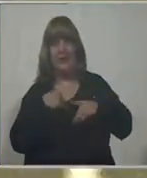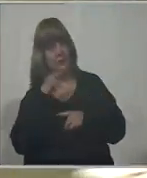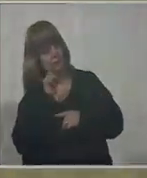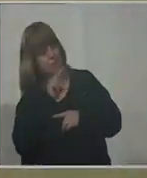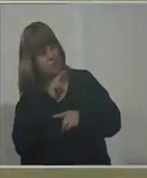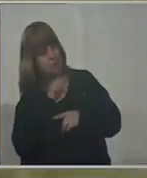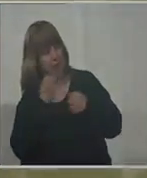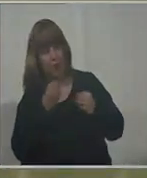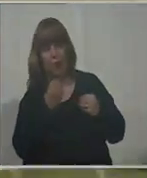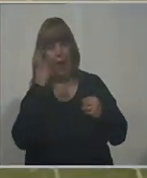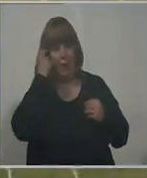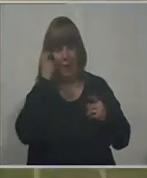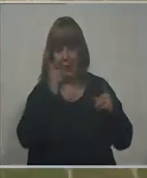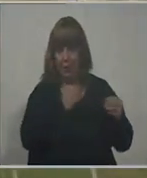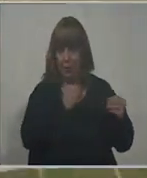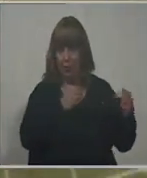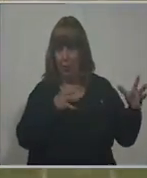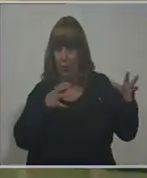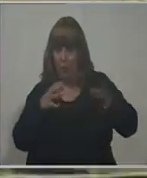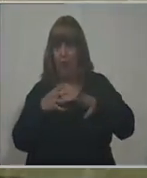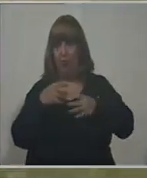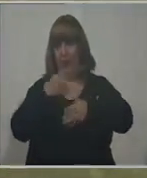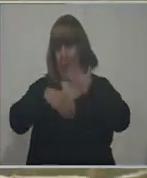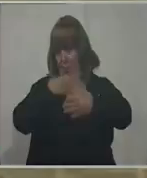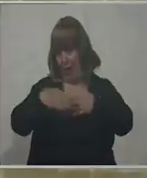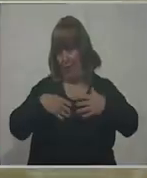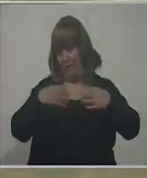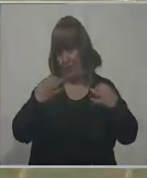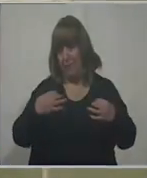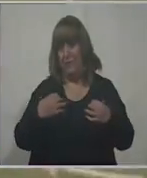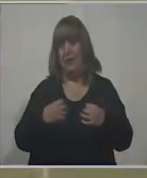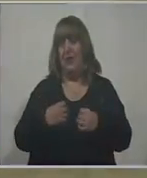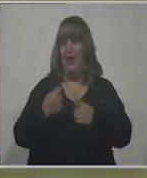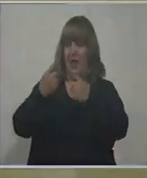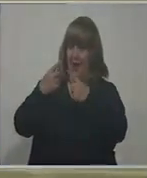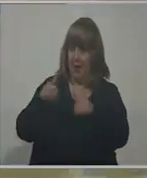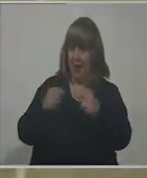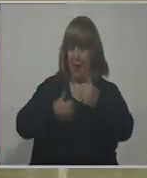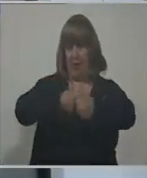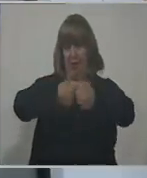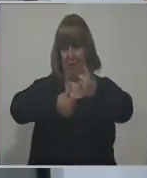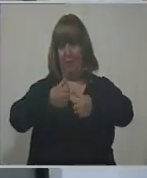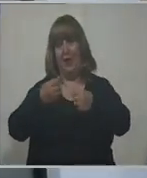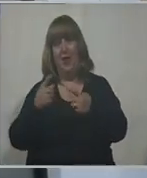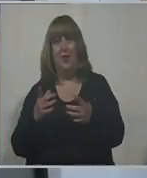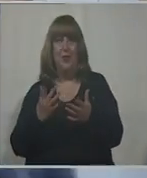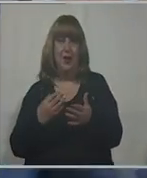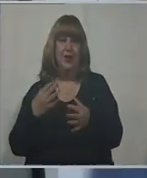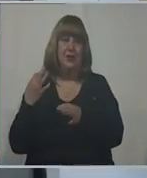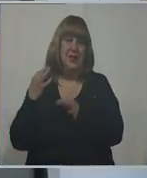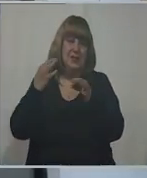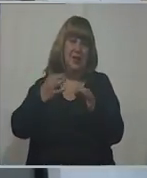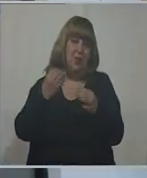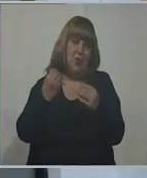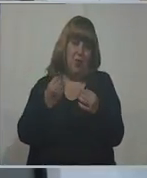hacer un buen partido allá. Es raro el torneo en cierta forma también, pero bueno, son cosas que pasan, llegamos a la final de